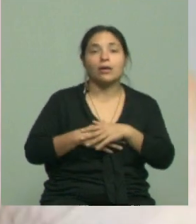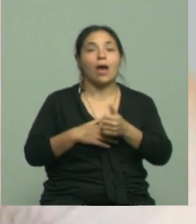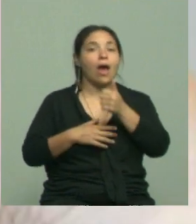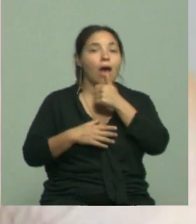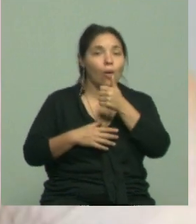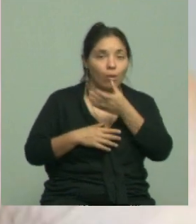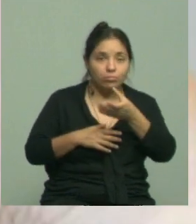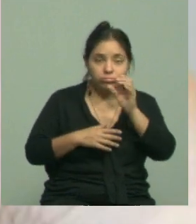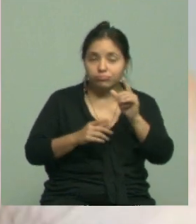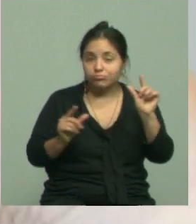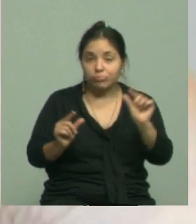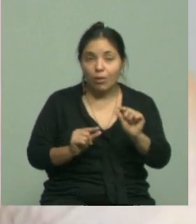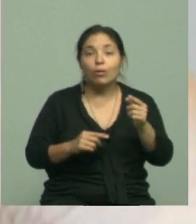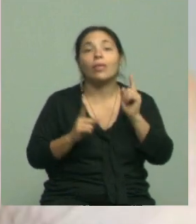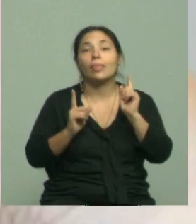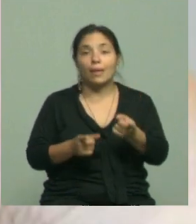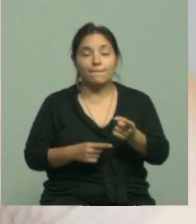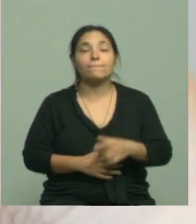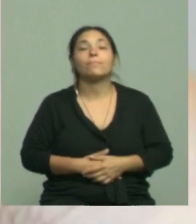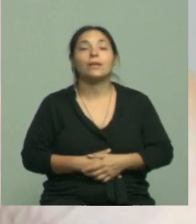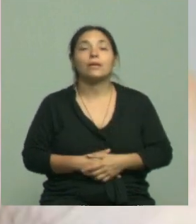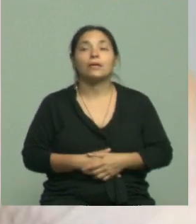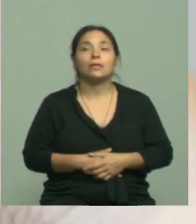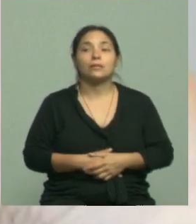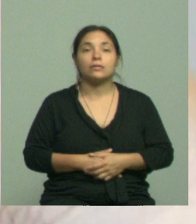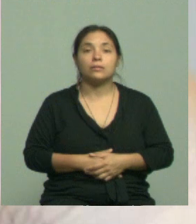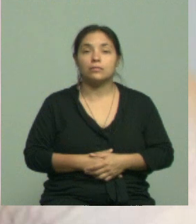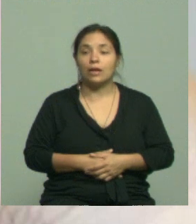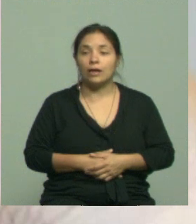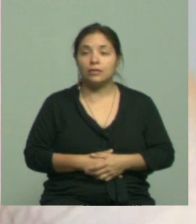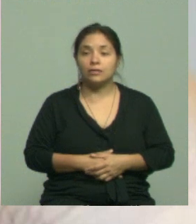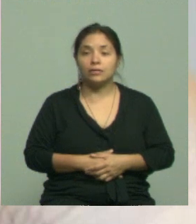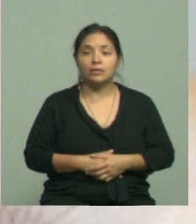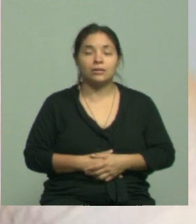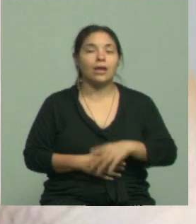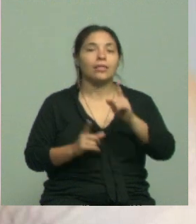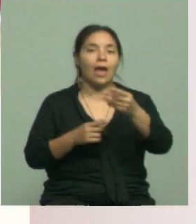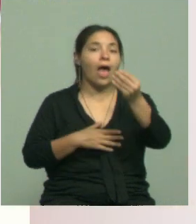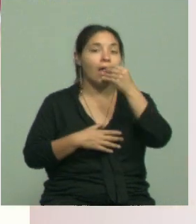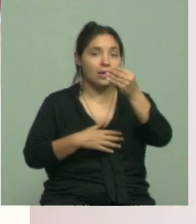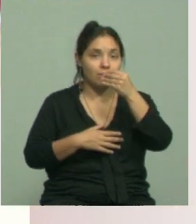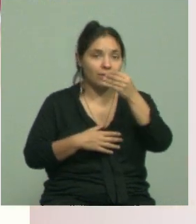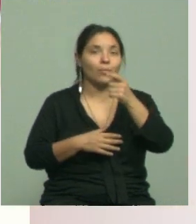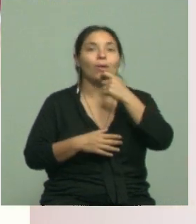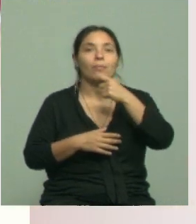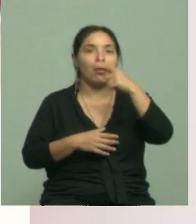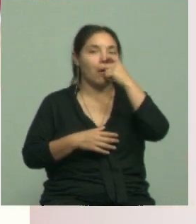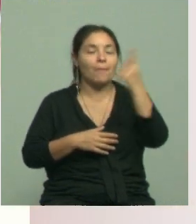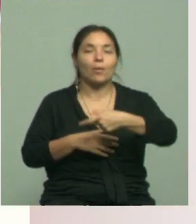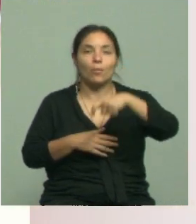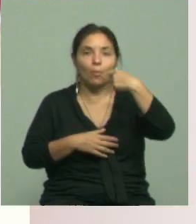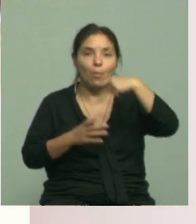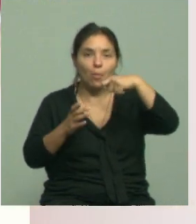hidratación, y también tenemos la alimentación. Cuando comemos a las apuradas,